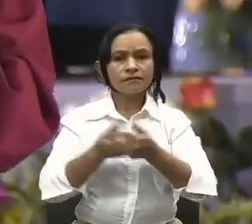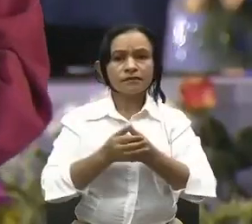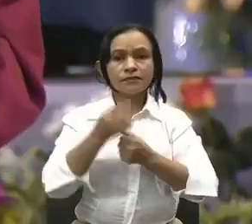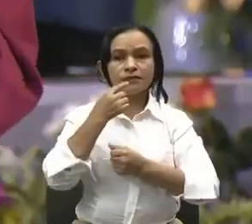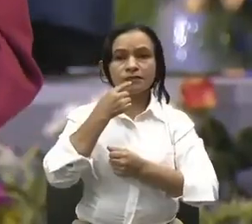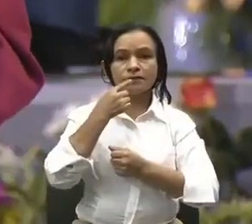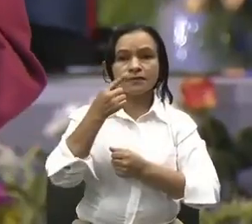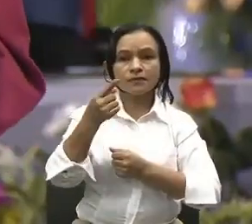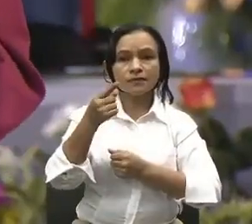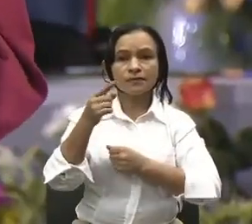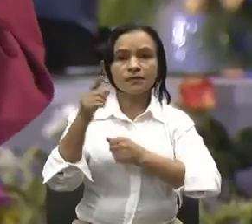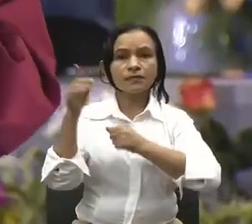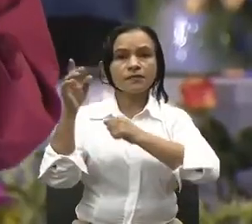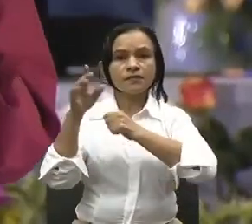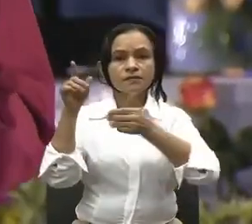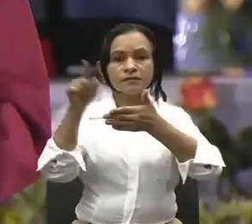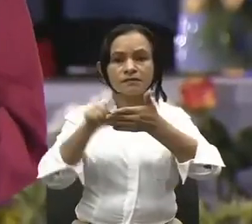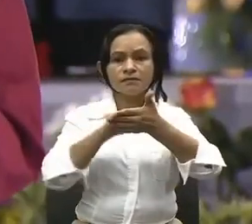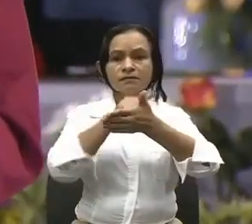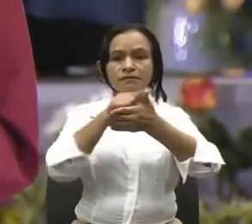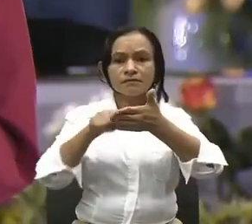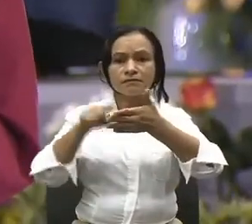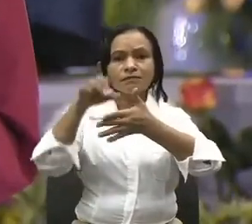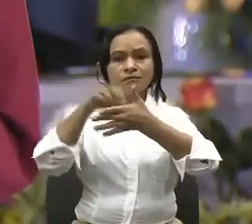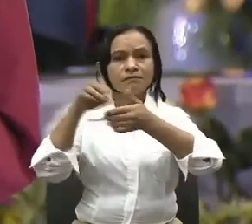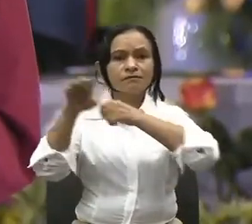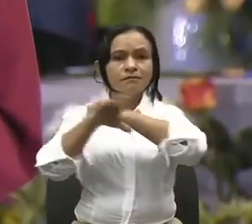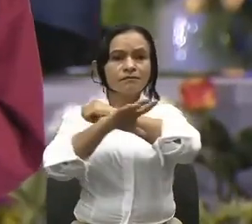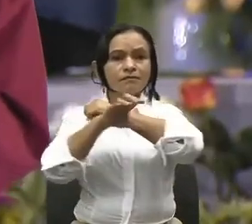señalaban que les habían robado las elecciones,